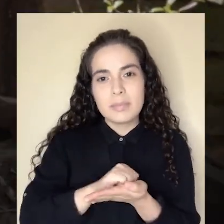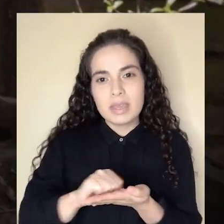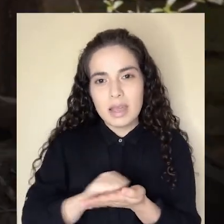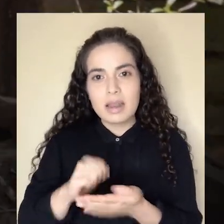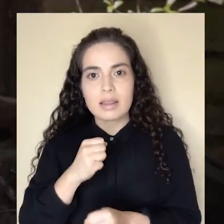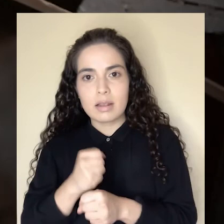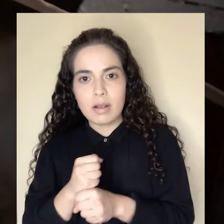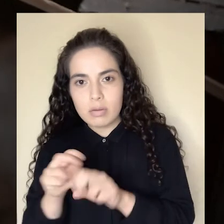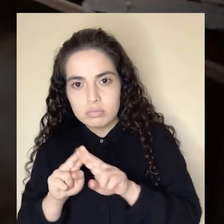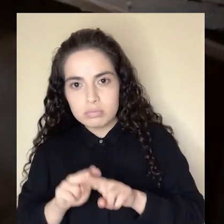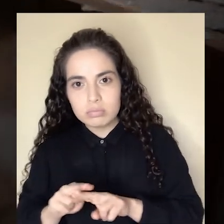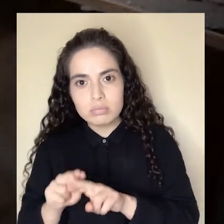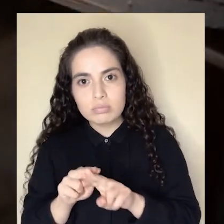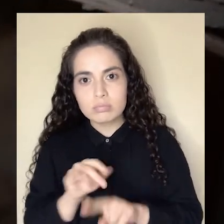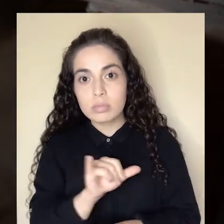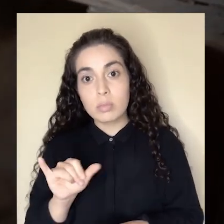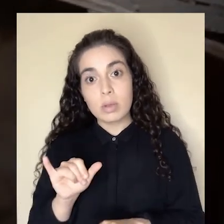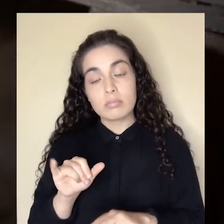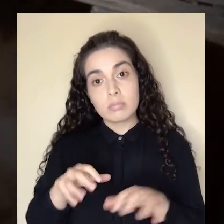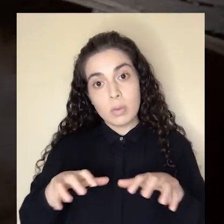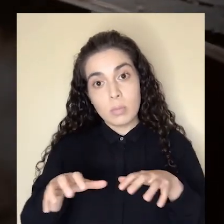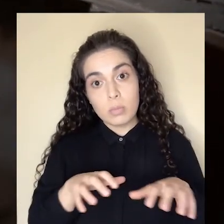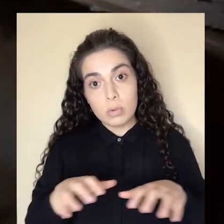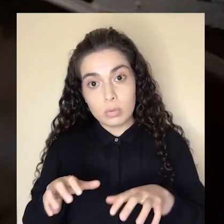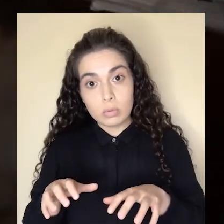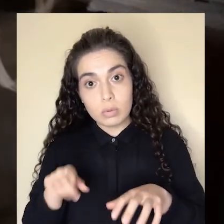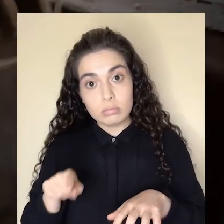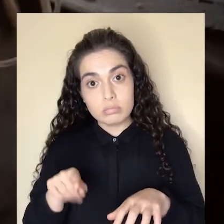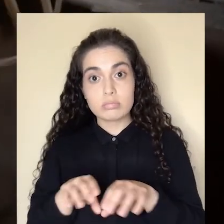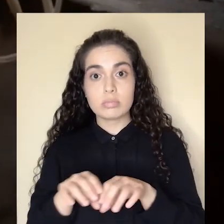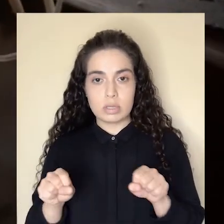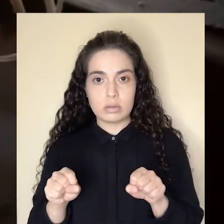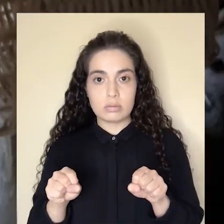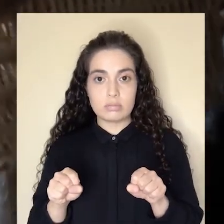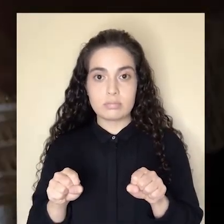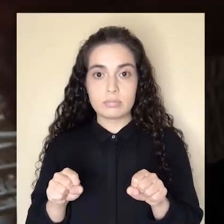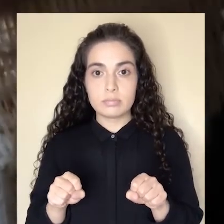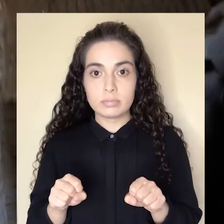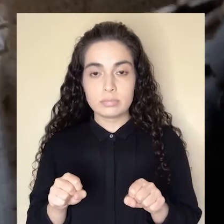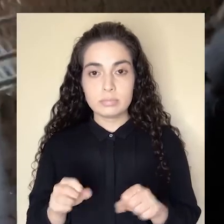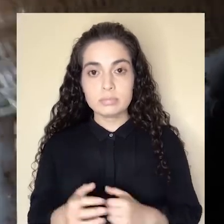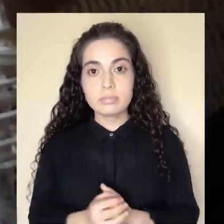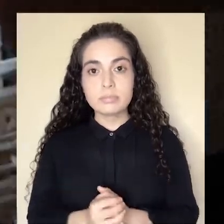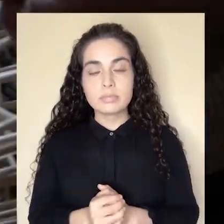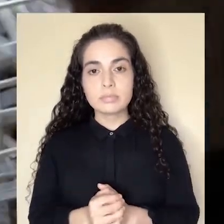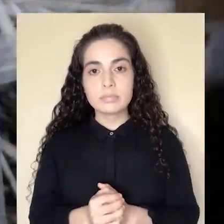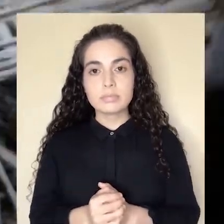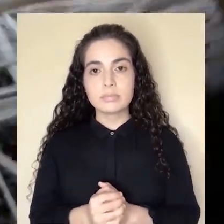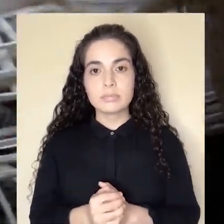y después cepillarlo, trabajarlo, y así se llega a